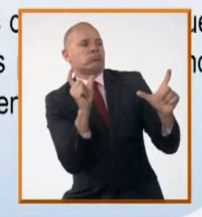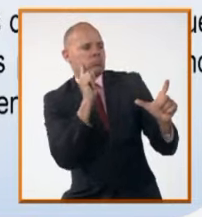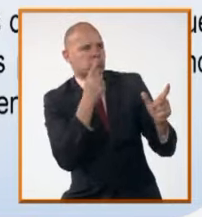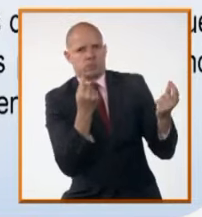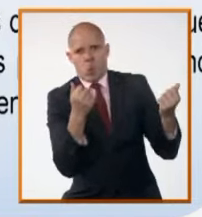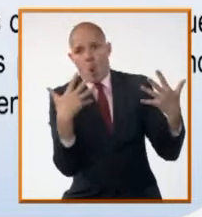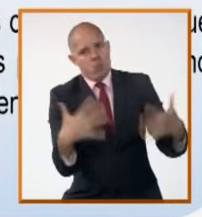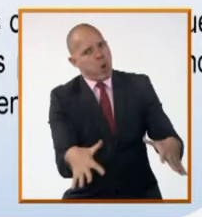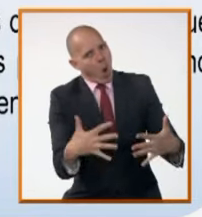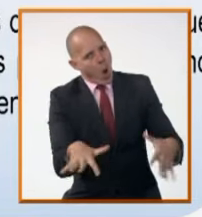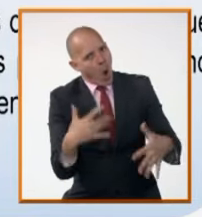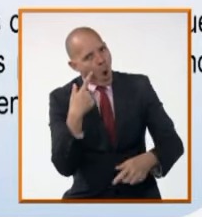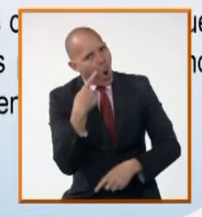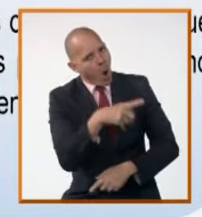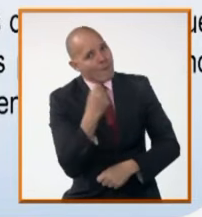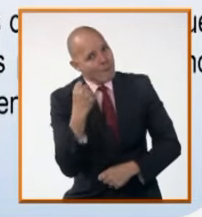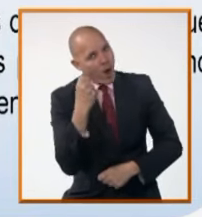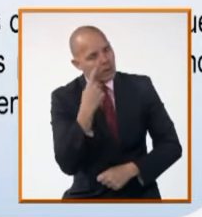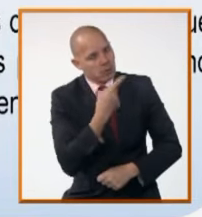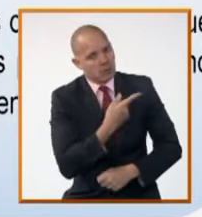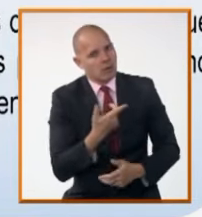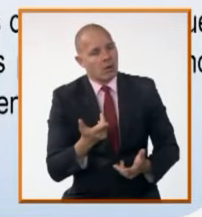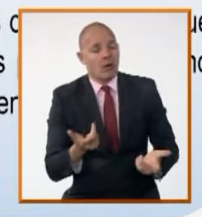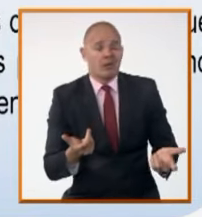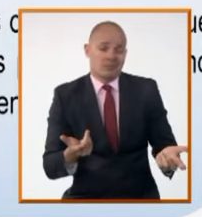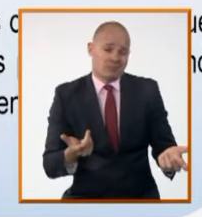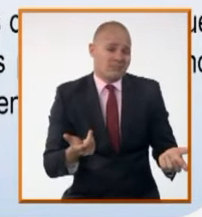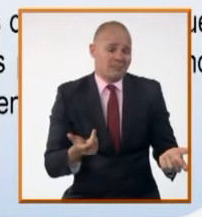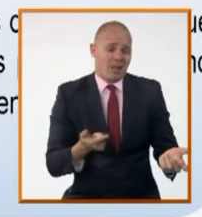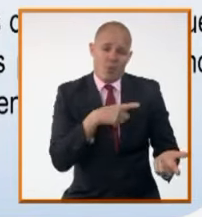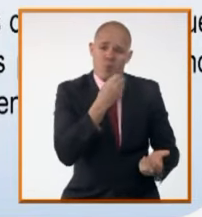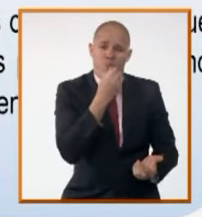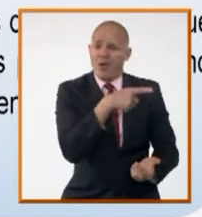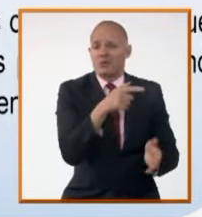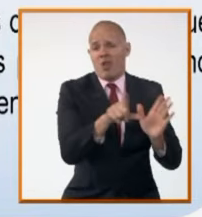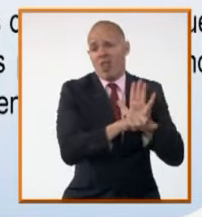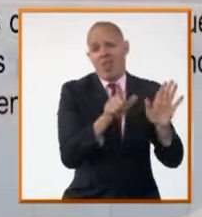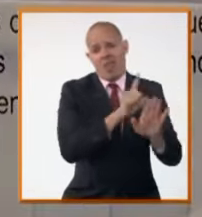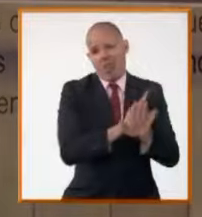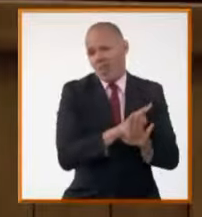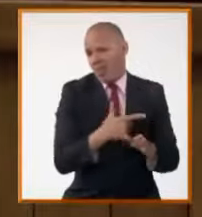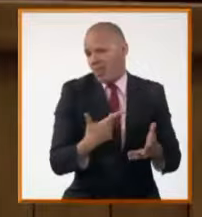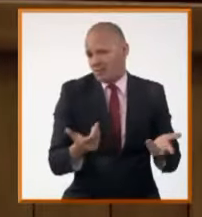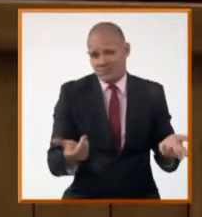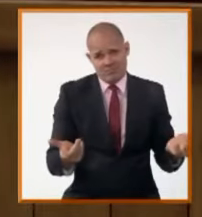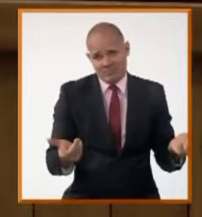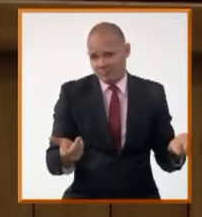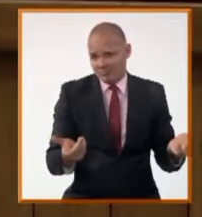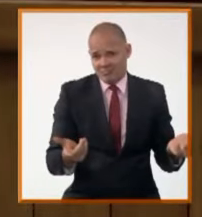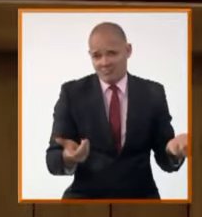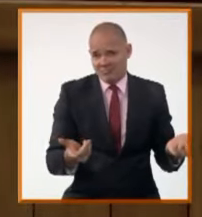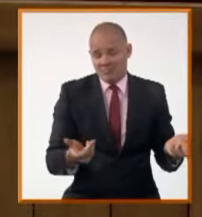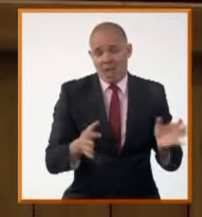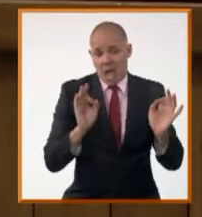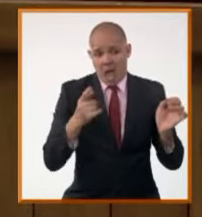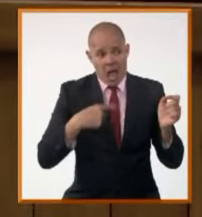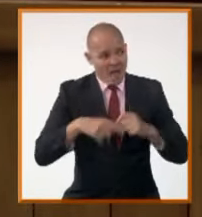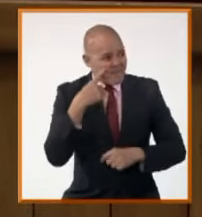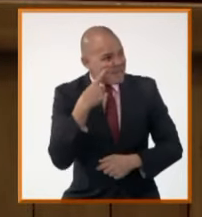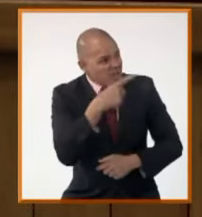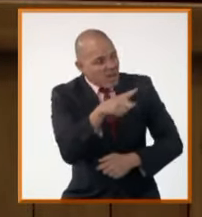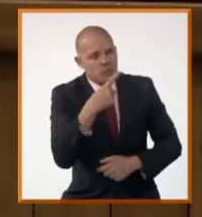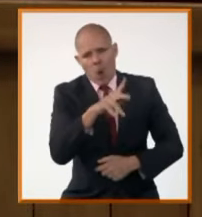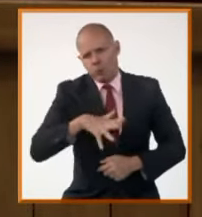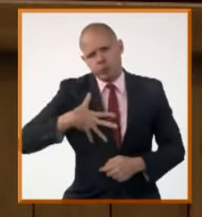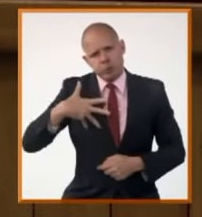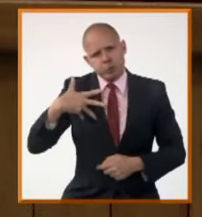sino el de un mercado ilegal, y por tanto terminan siendo los llamados precios